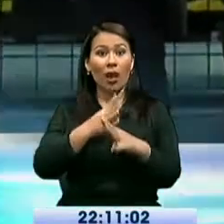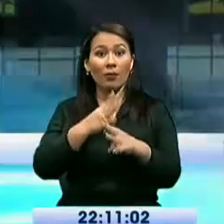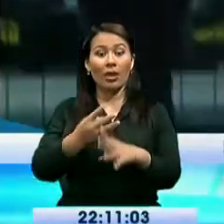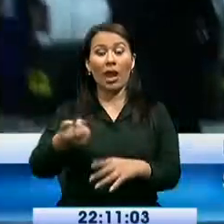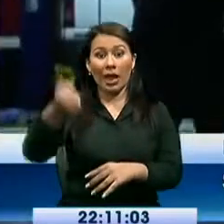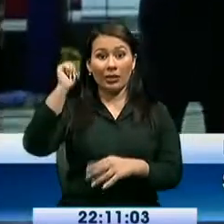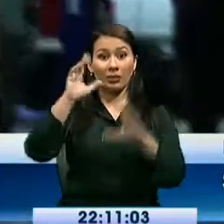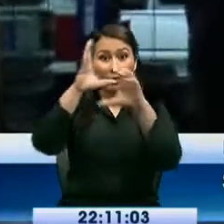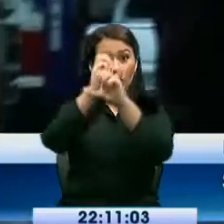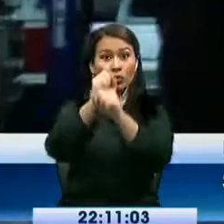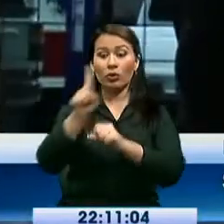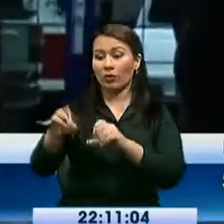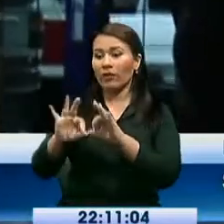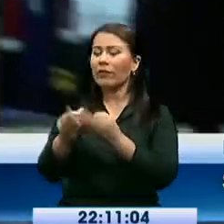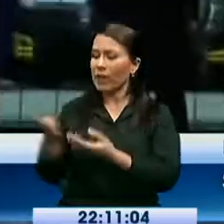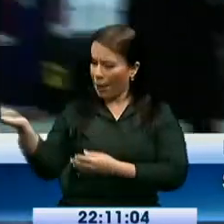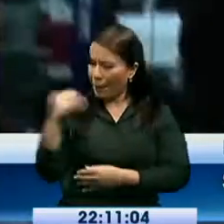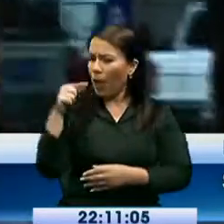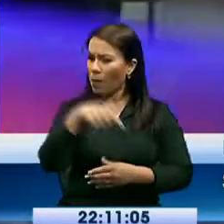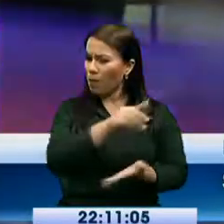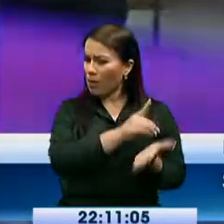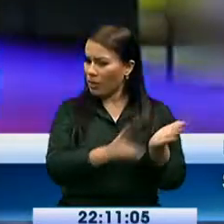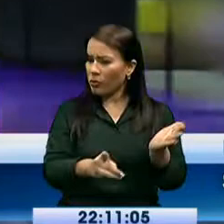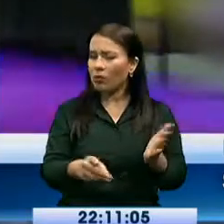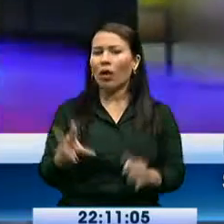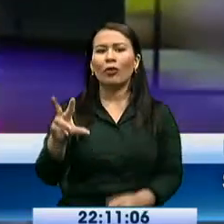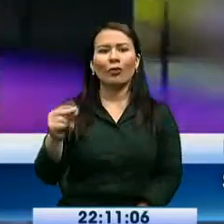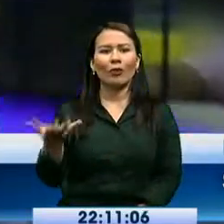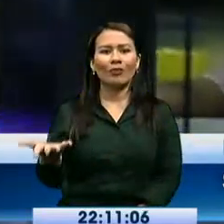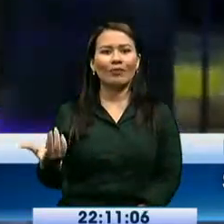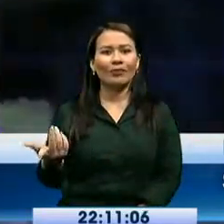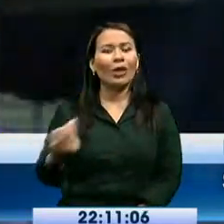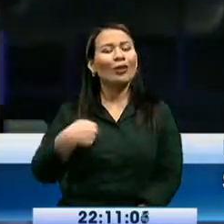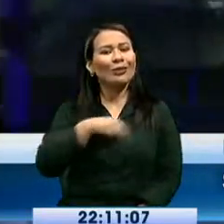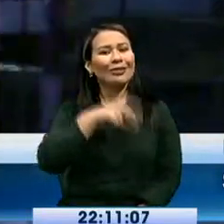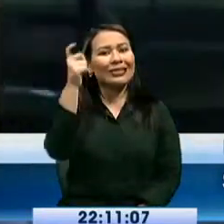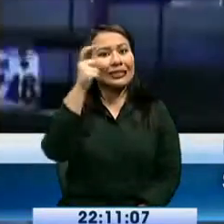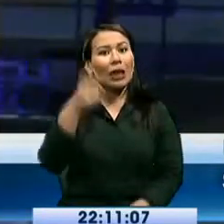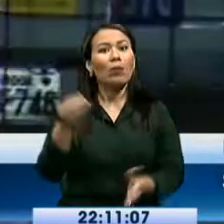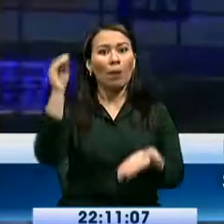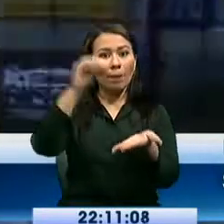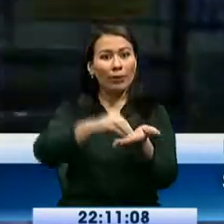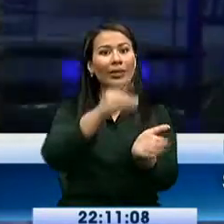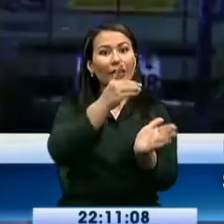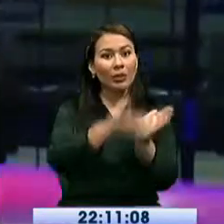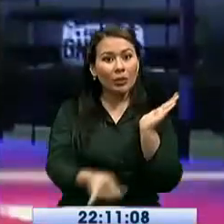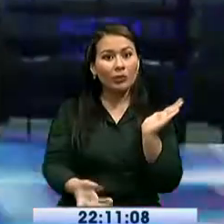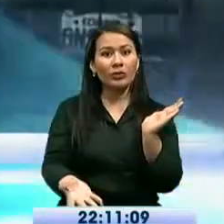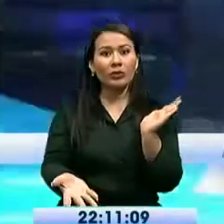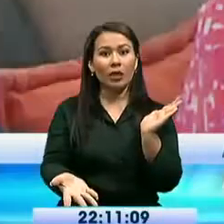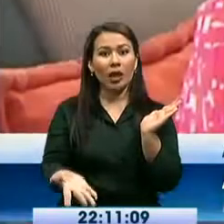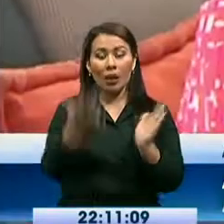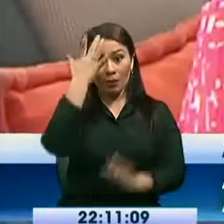anoche, se negó a poner la denuncia. No ayuda absolutamente en nada a que pueda